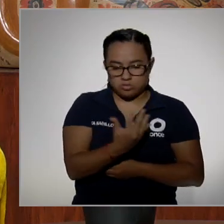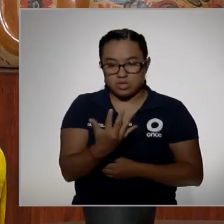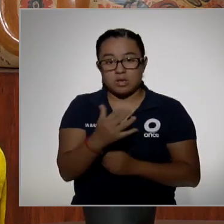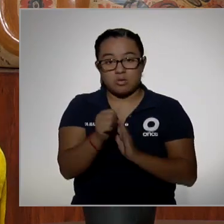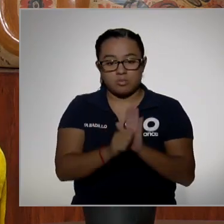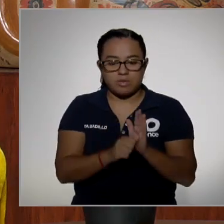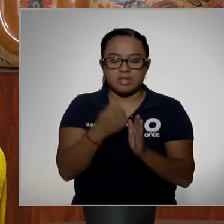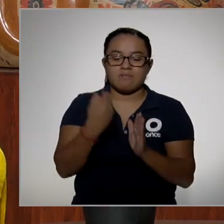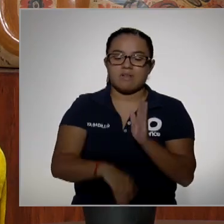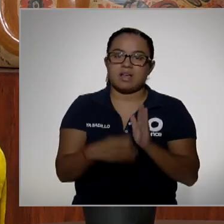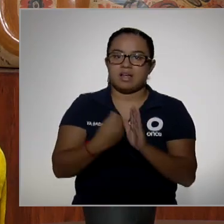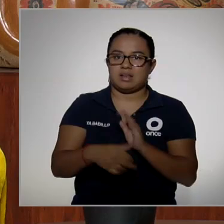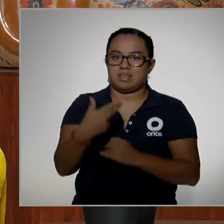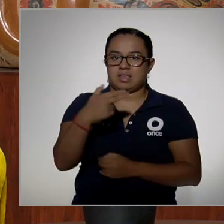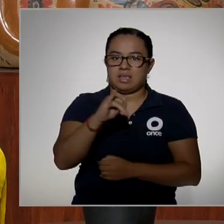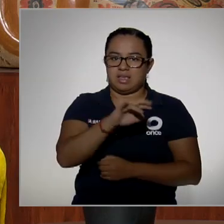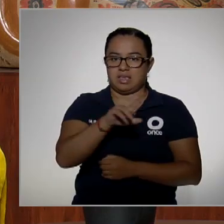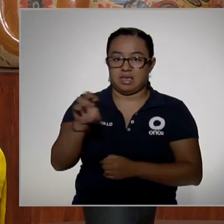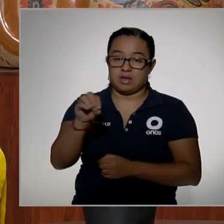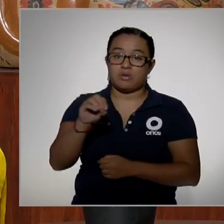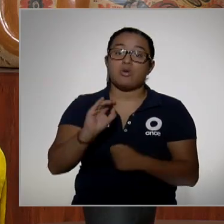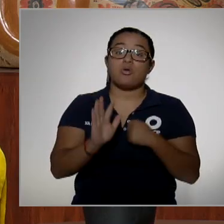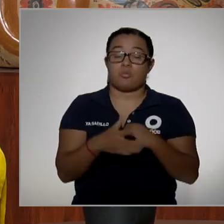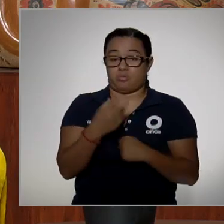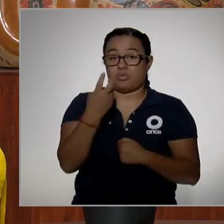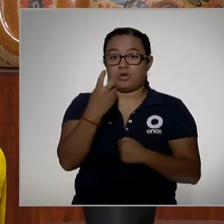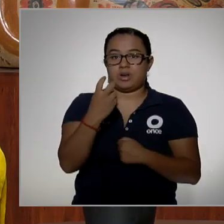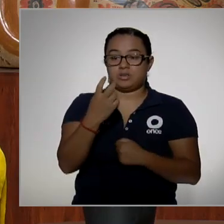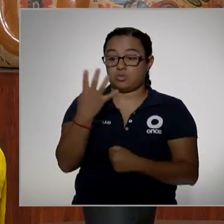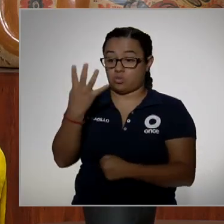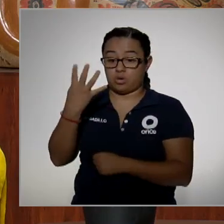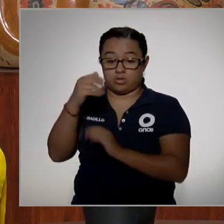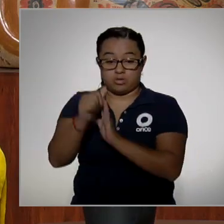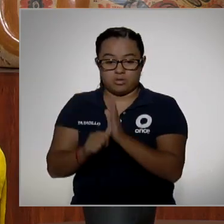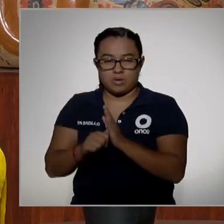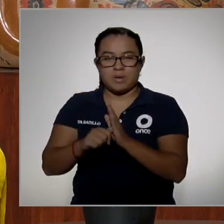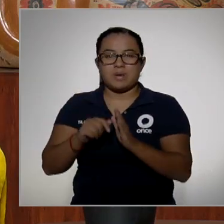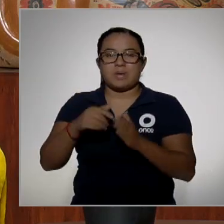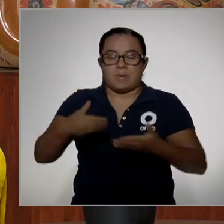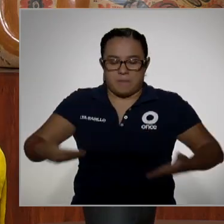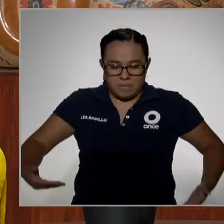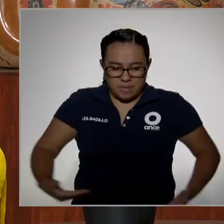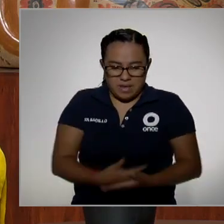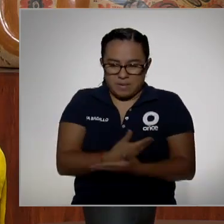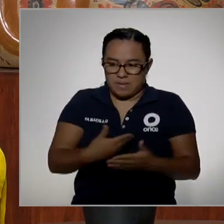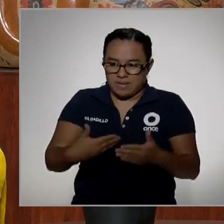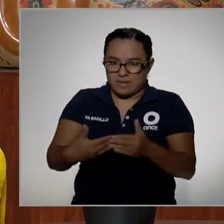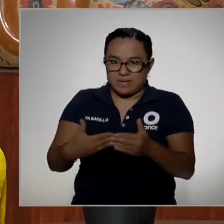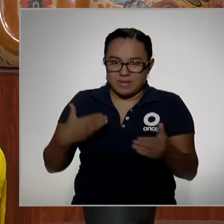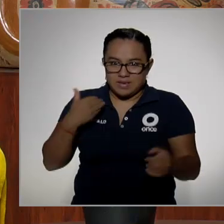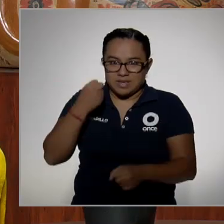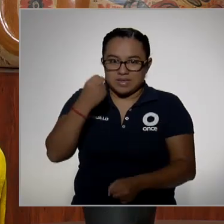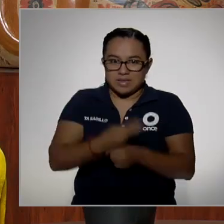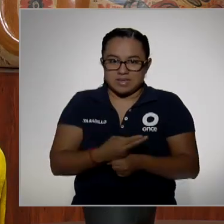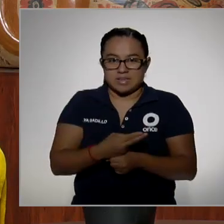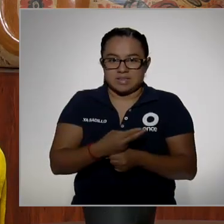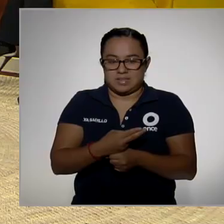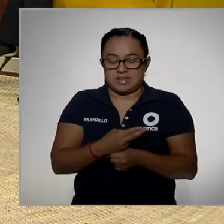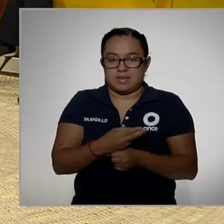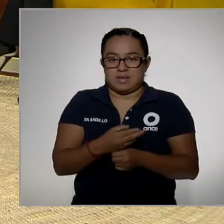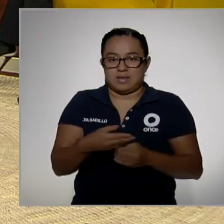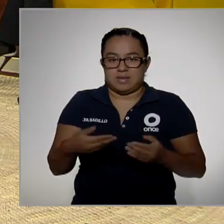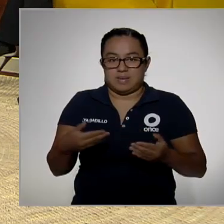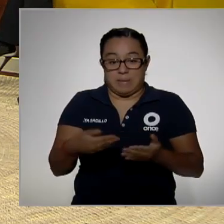deficiente en hierro entonces es por eso que alrededor del cuarto mes en los bebés que nacieron a término o en etapas más tempranas en los bebés prematuros